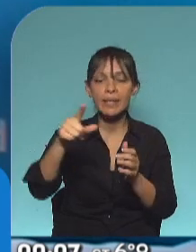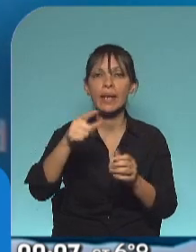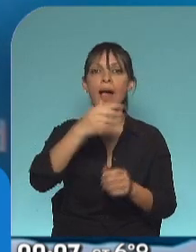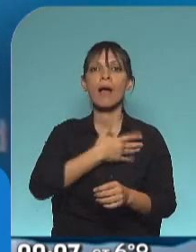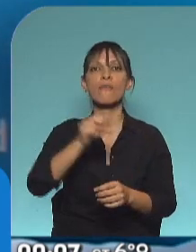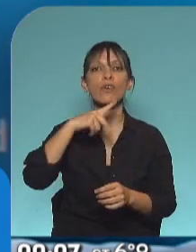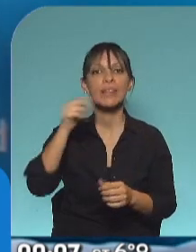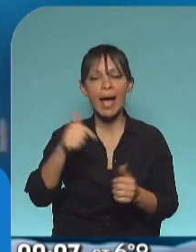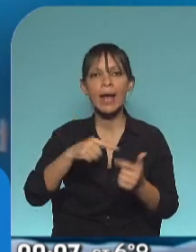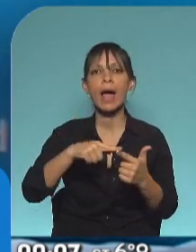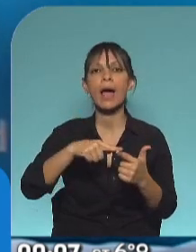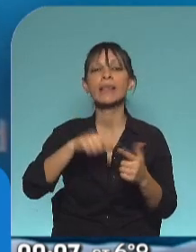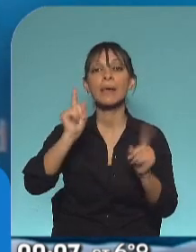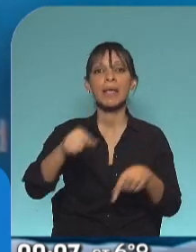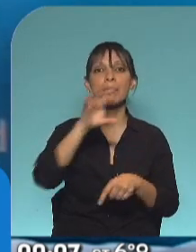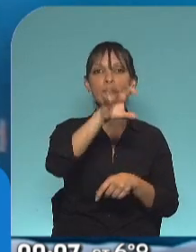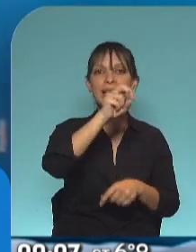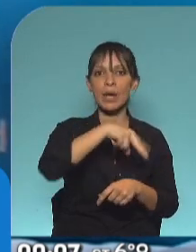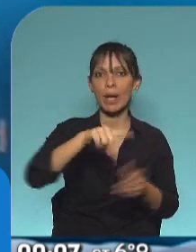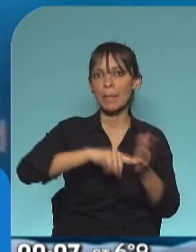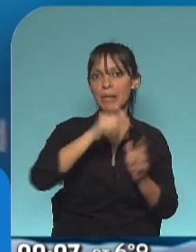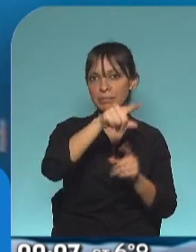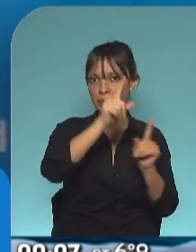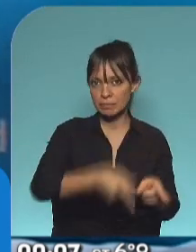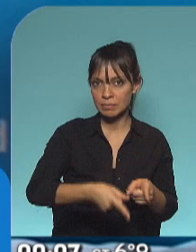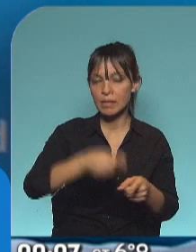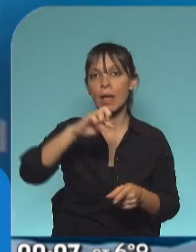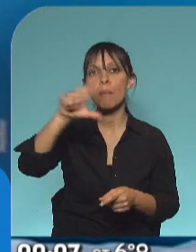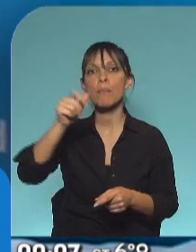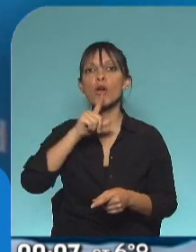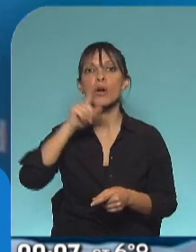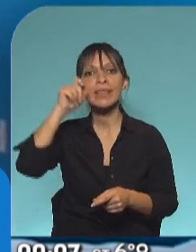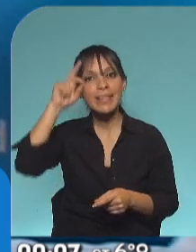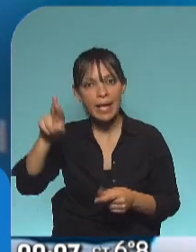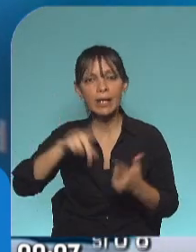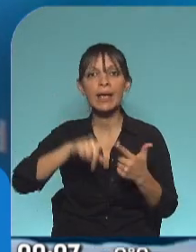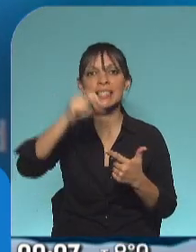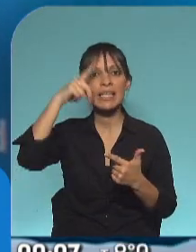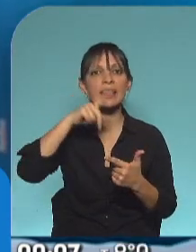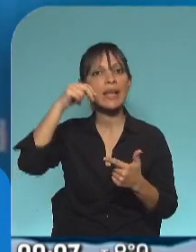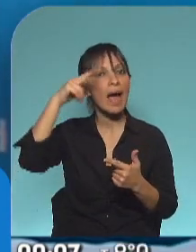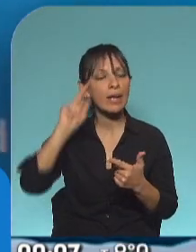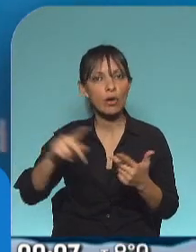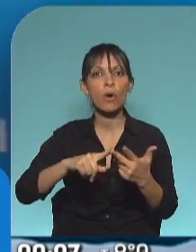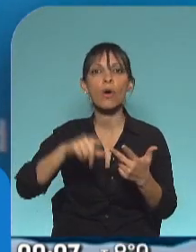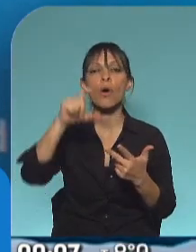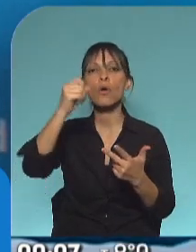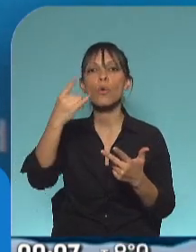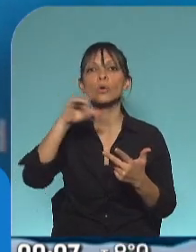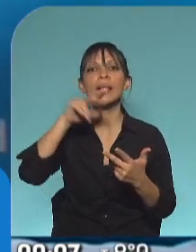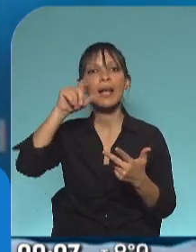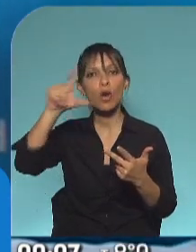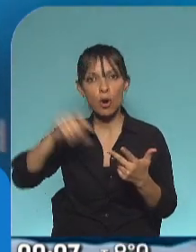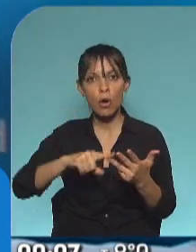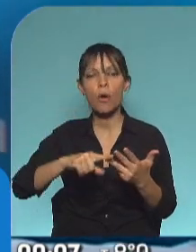Puerto Vilelas, en Neuquén, en su capital, en Plotier, Centenario, Cutralcó y Plaza Huíncul, en Río